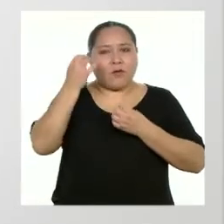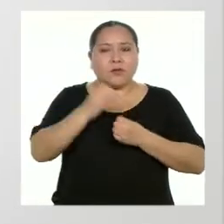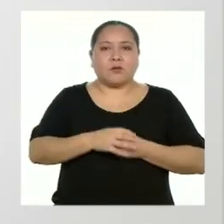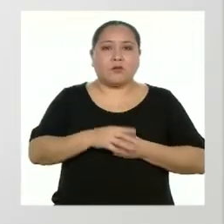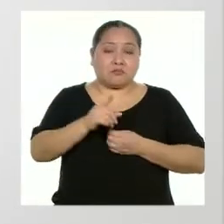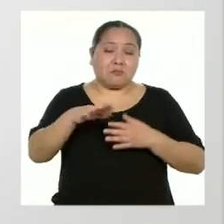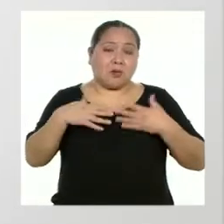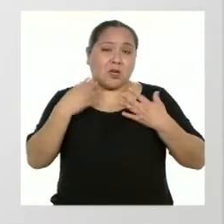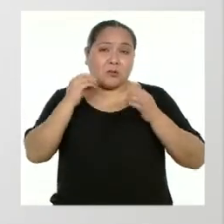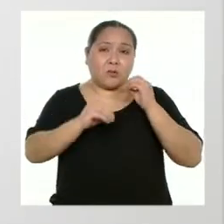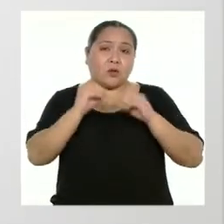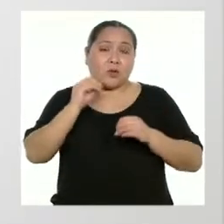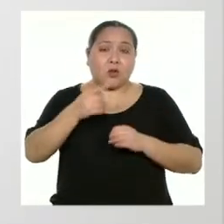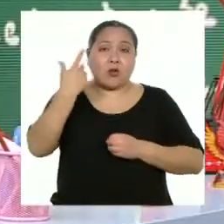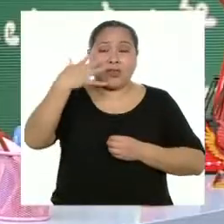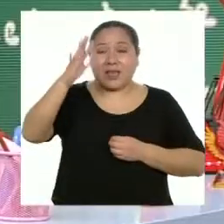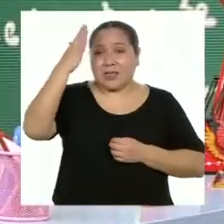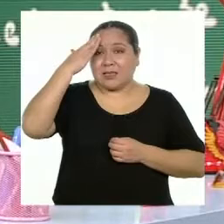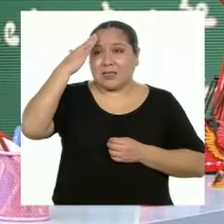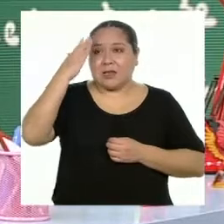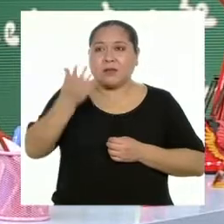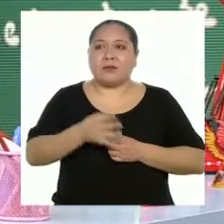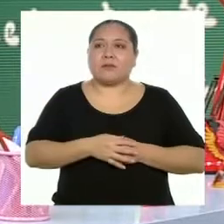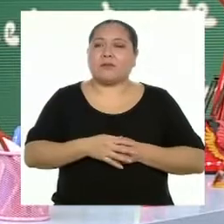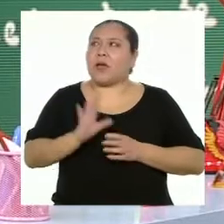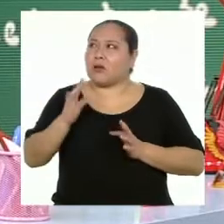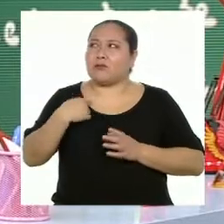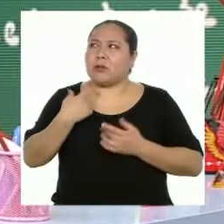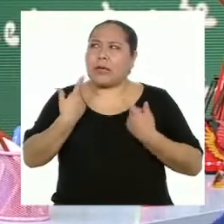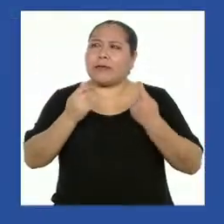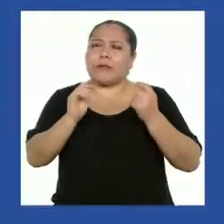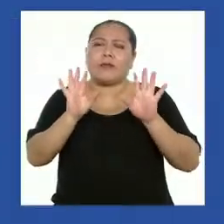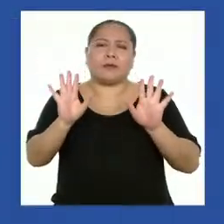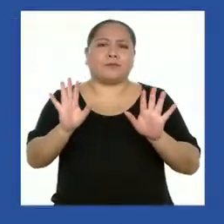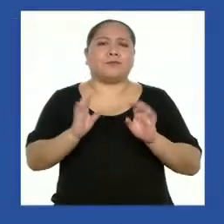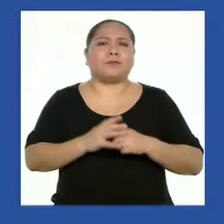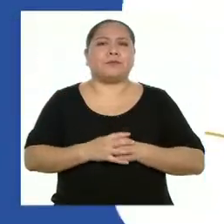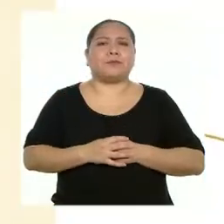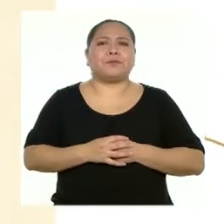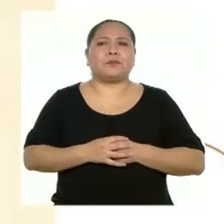Puedes aplicar lo que ya sabes. A ver, voy a intentar.